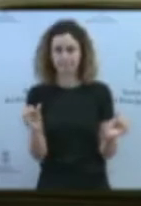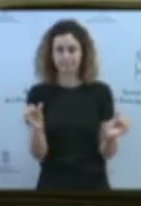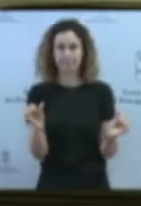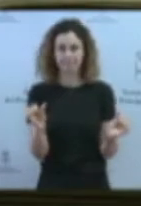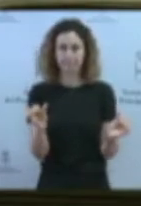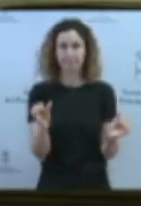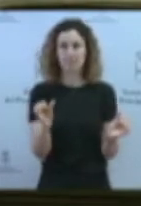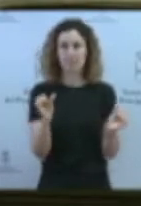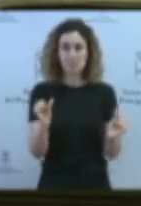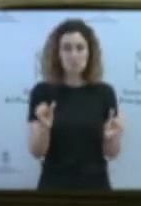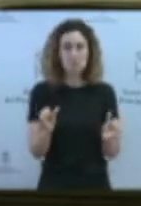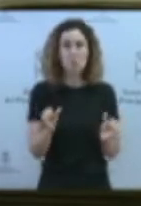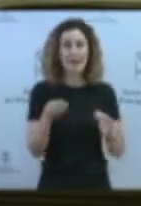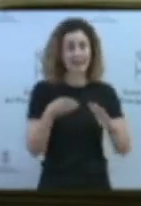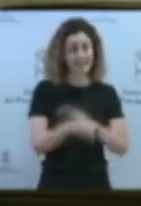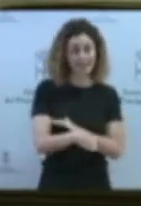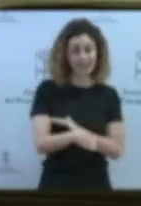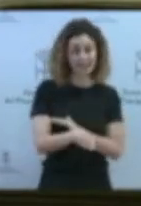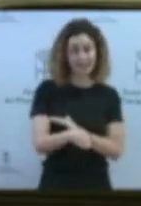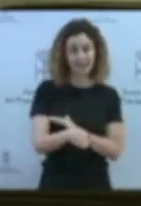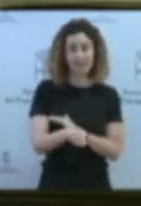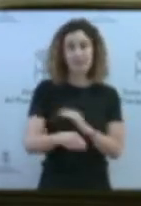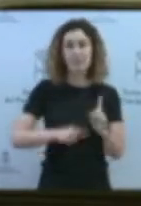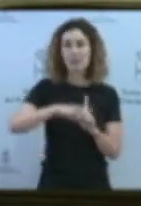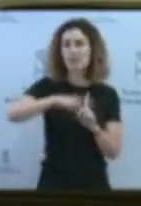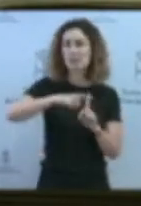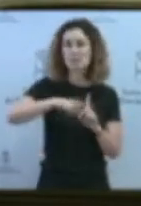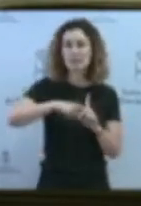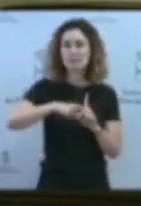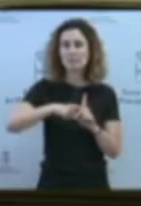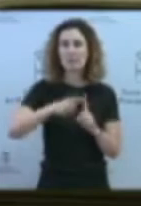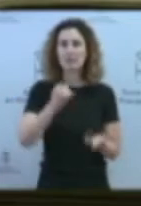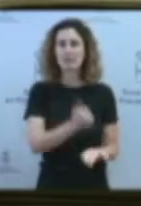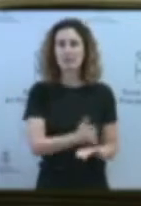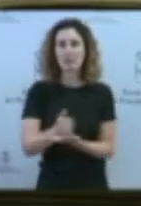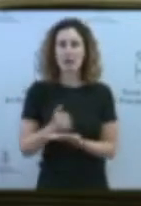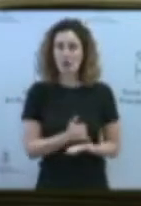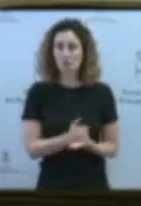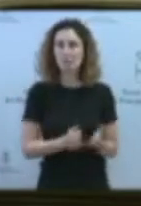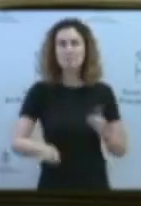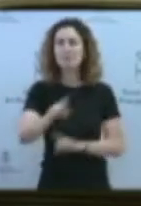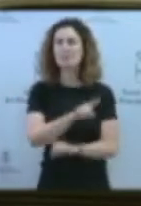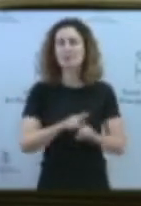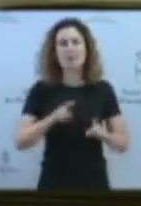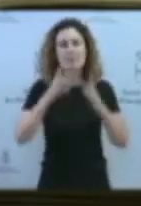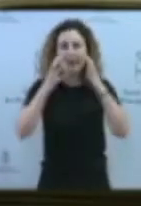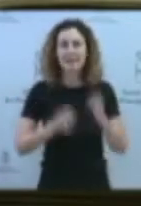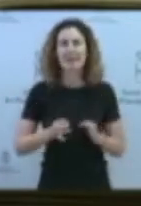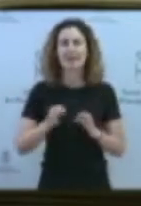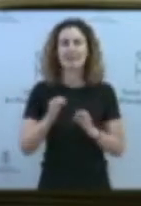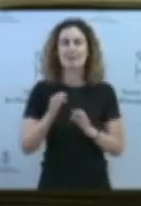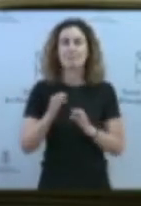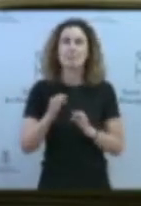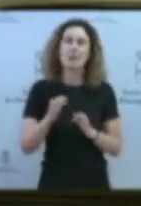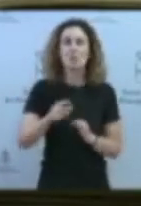los diferentes niveles y de las diferentes aulas. El problema es que no le compensaba a la empresa de transportes, porque tenía que poner un autobús más.